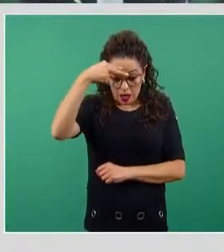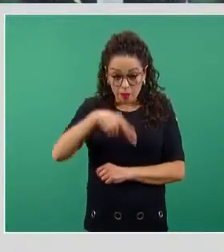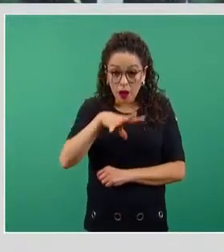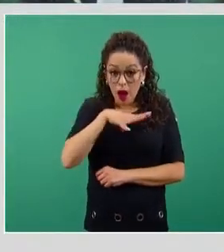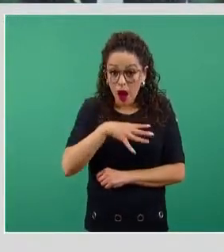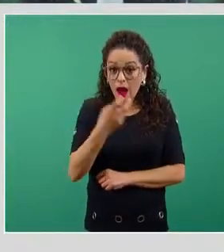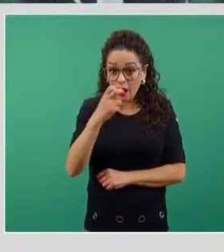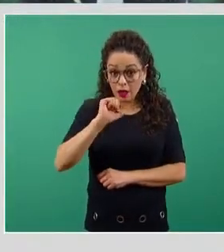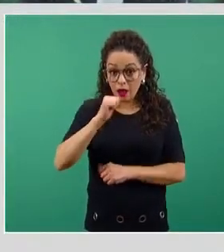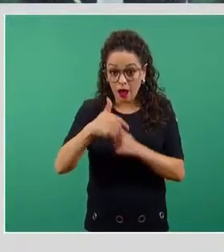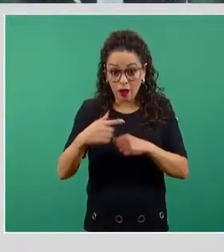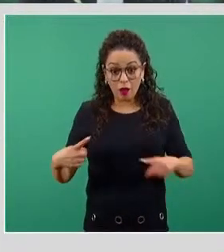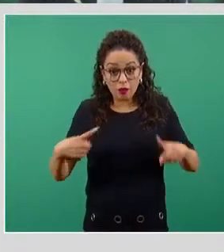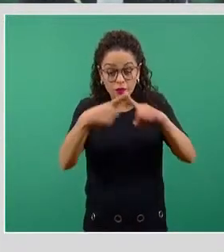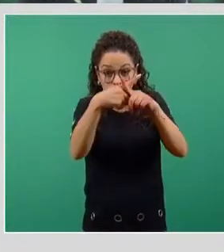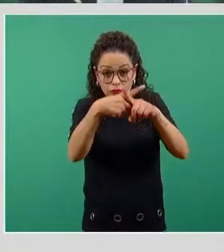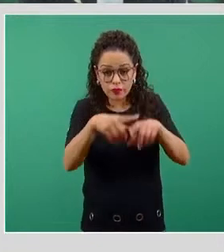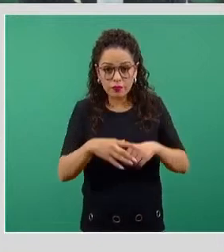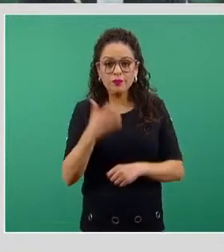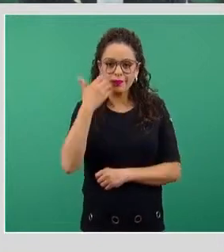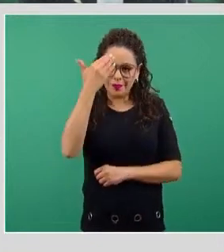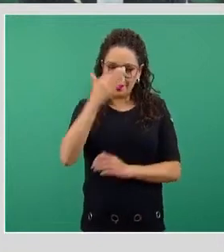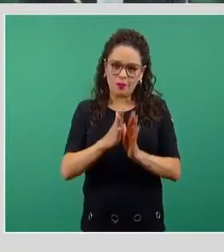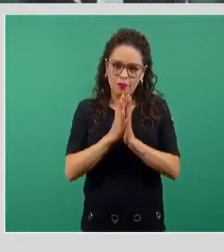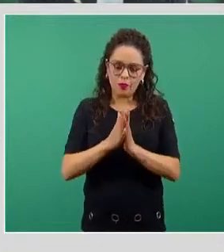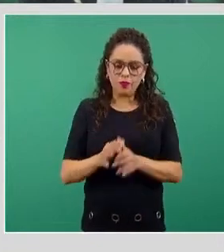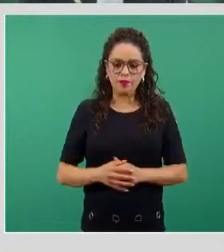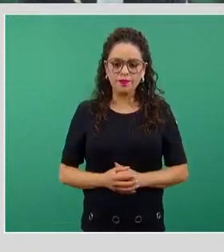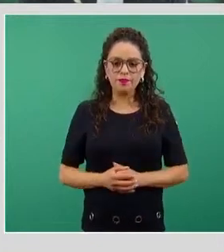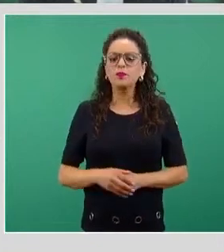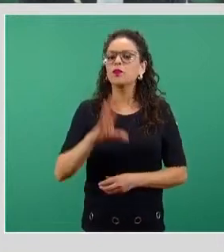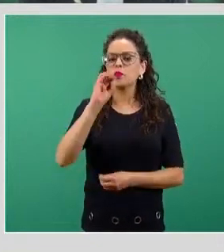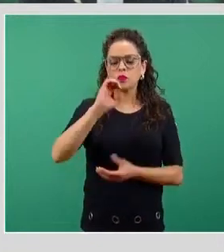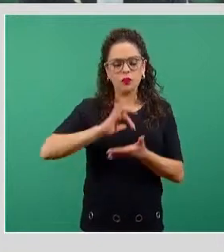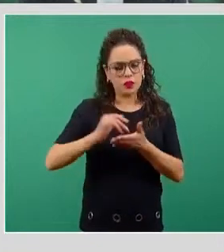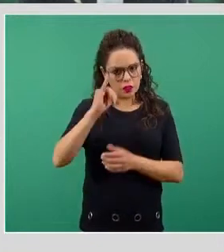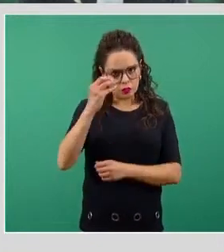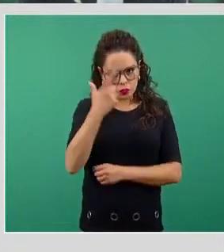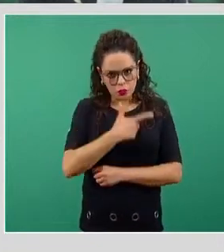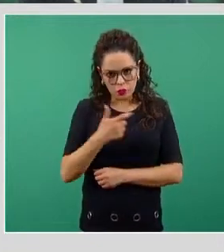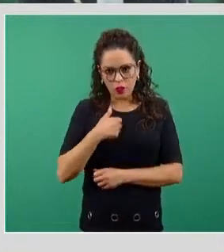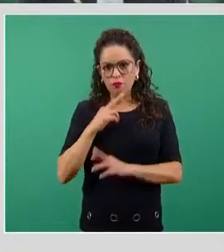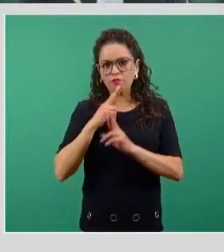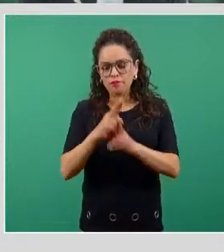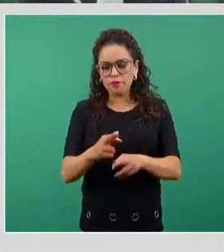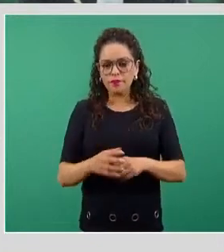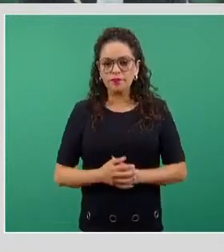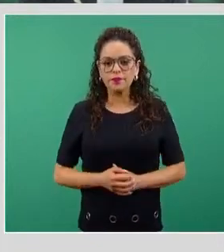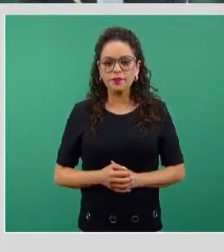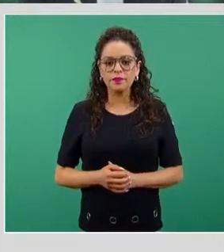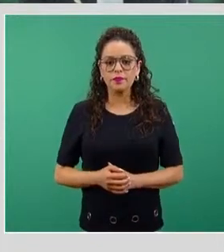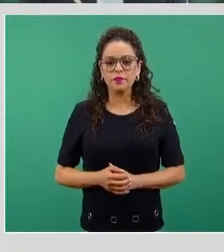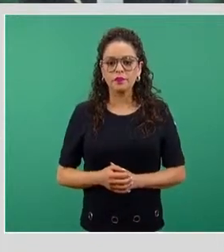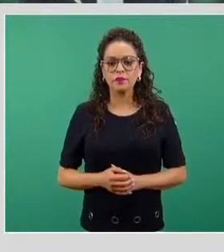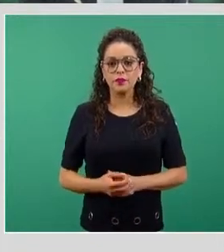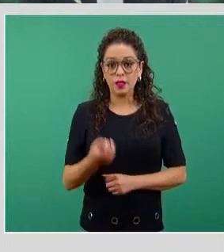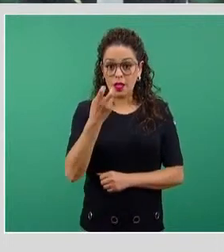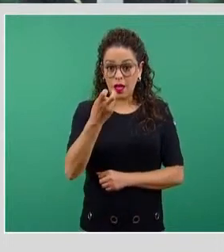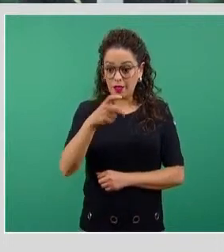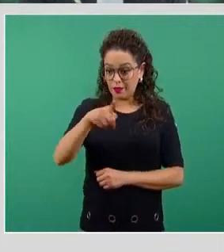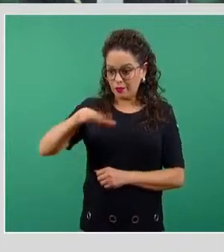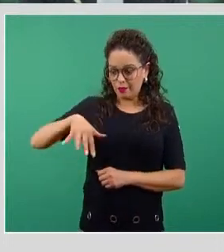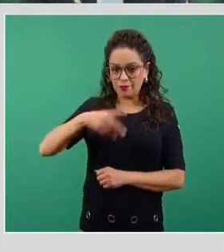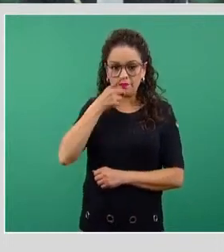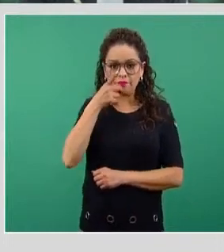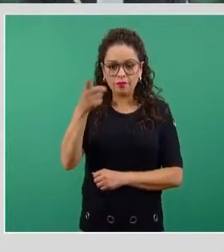favor. Muchas gracias. Con mucho gusto. De hecho, comentar que esto que acaba de referir en relación